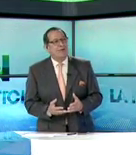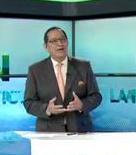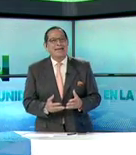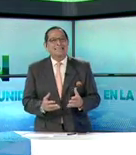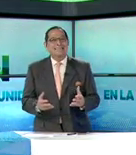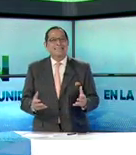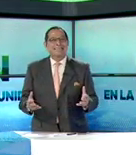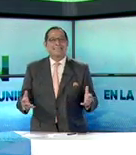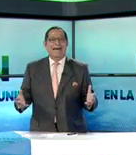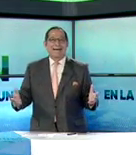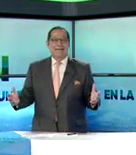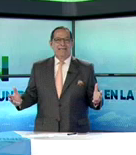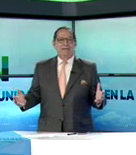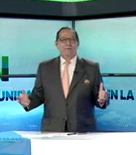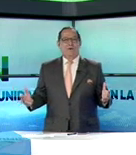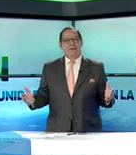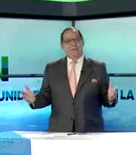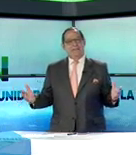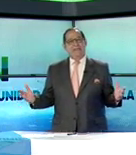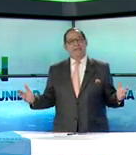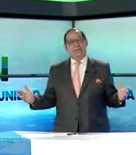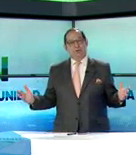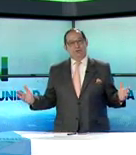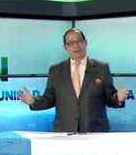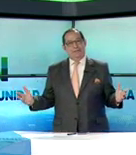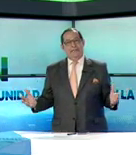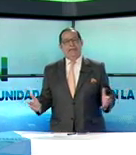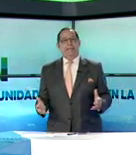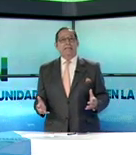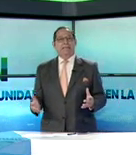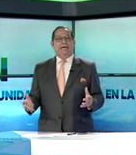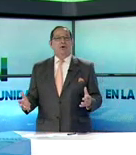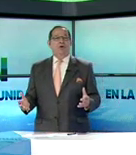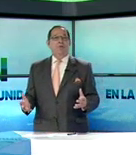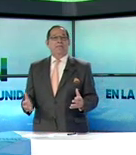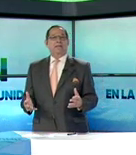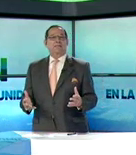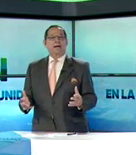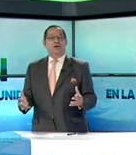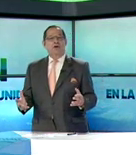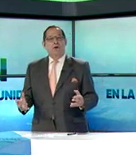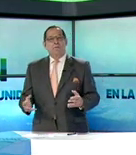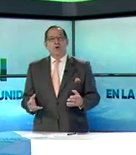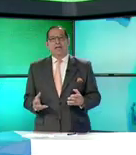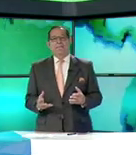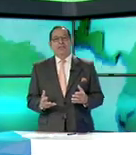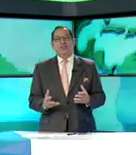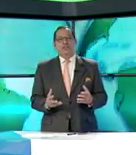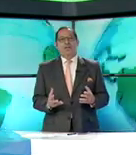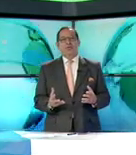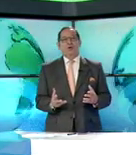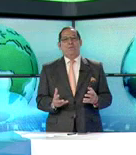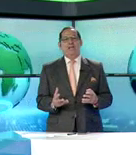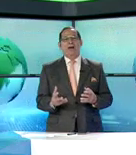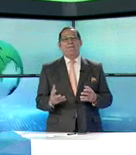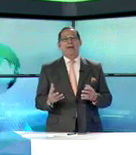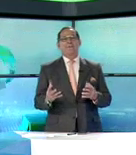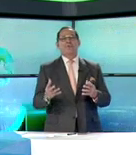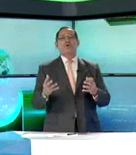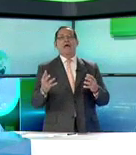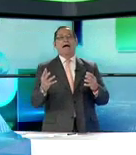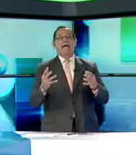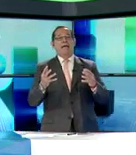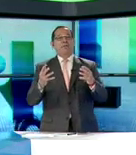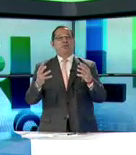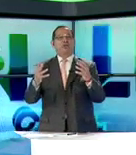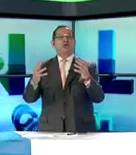respaldo clasista. Pobrecitos, tenían deseo y lo expresaron porque la expresión del cuerpo es la más